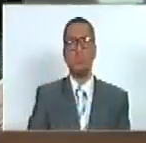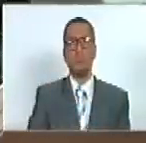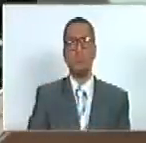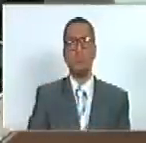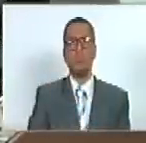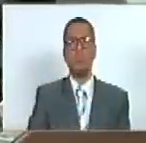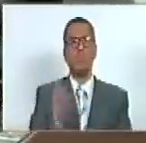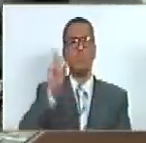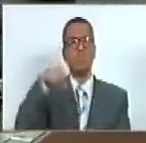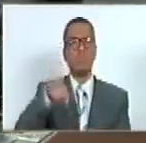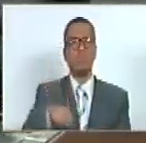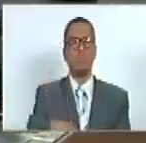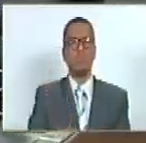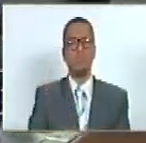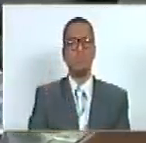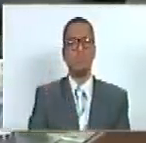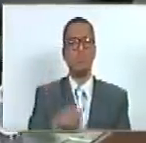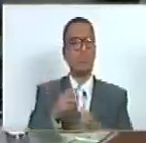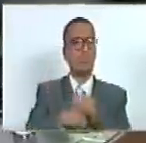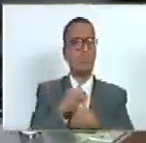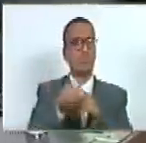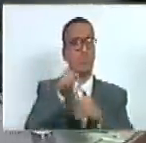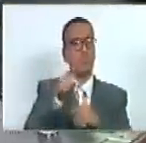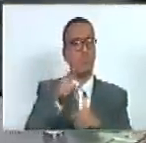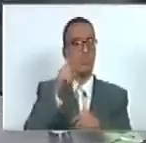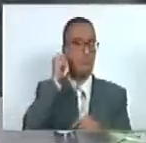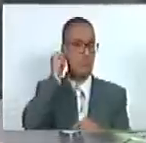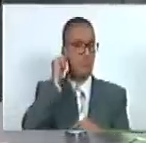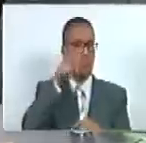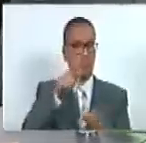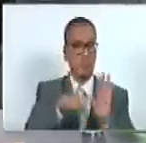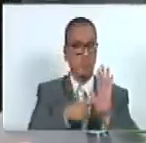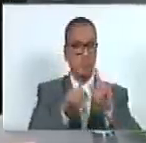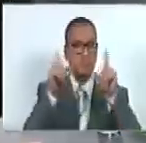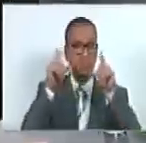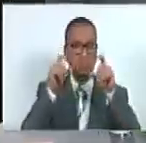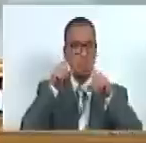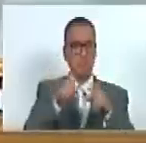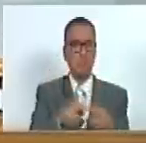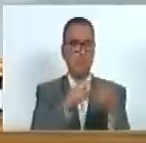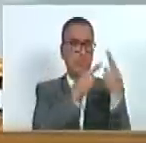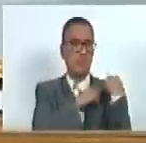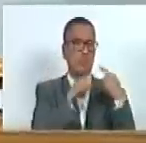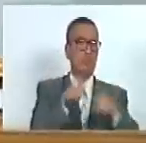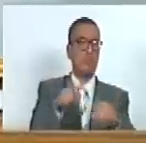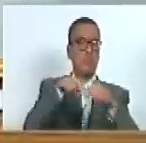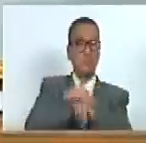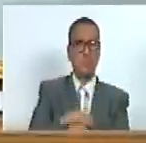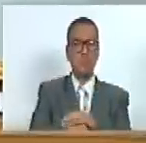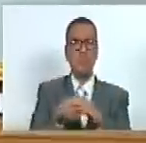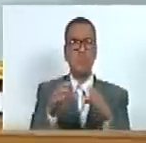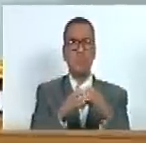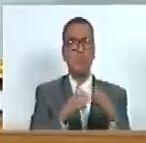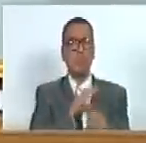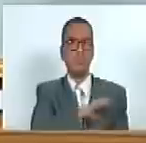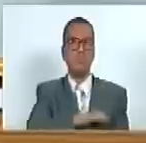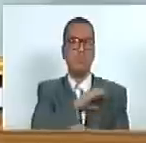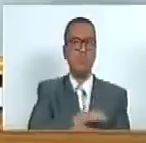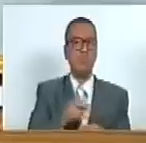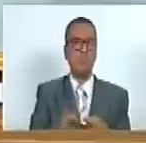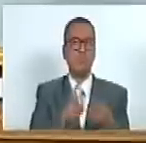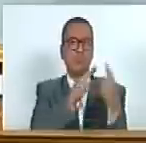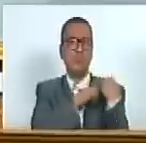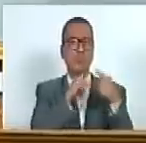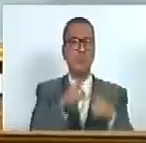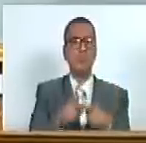Y también aplicarle a esta señora que está aquí y a los representantes y miembros de esa llamada comisión delegada,